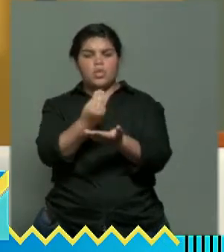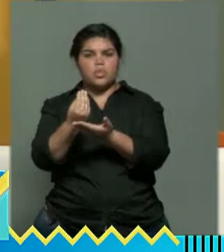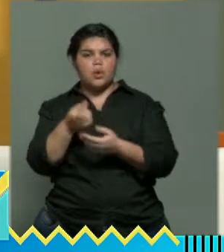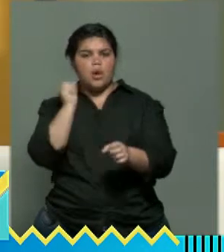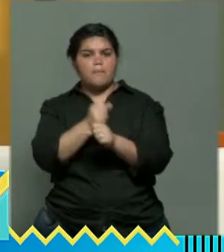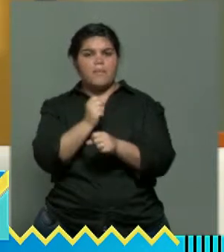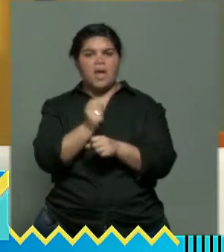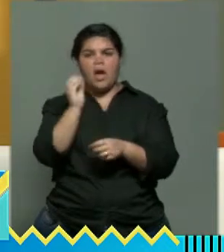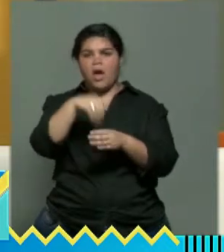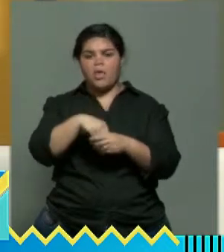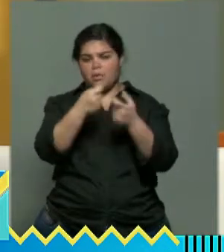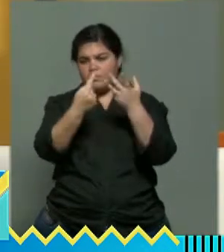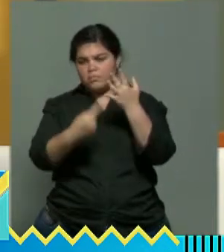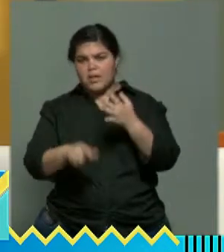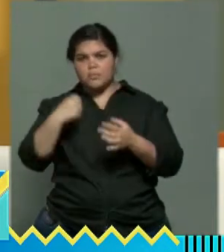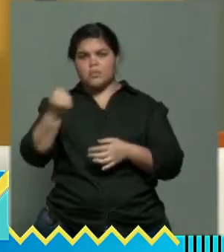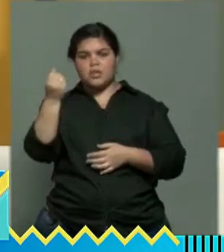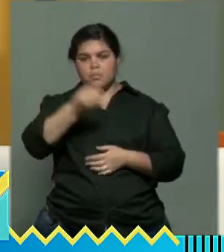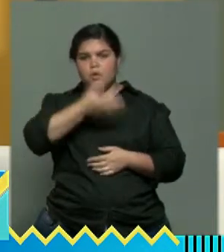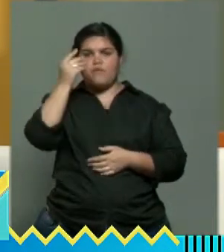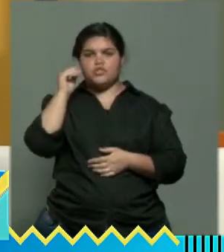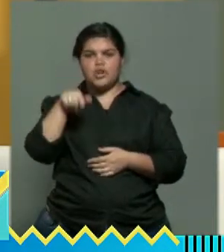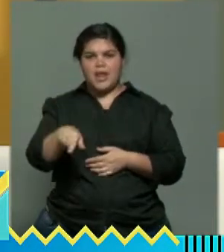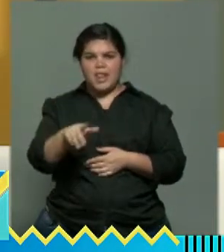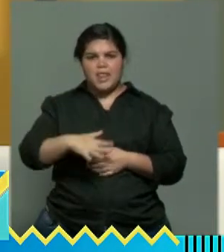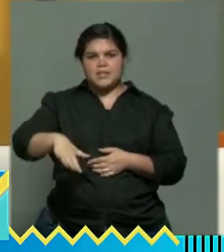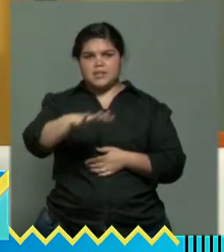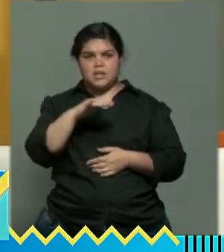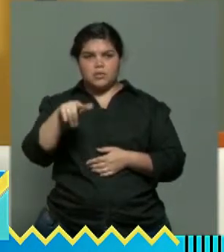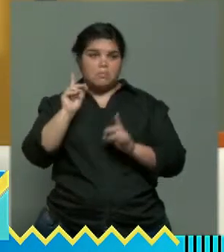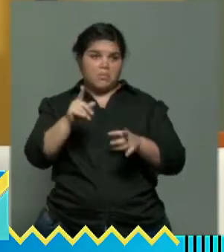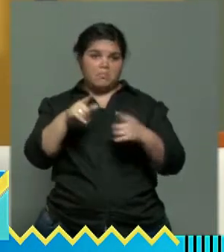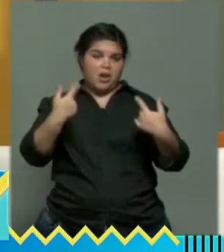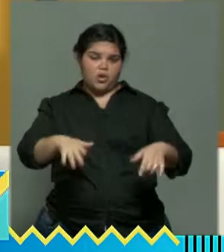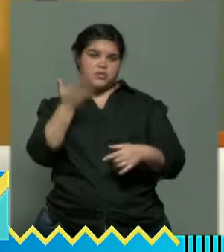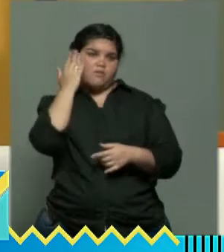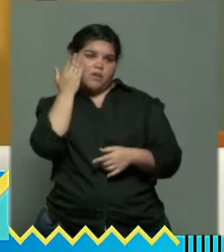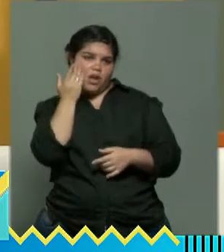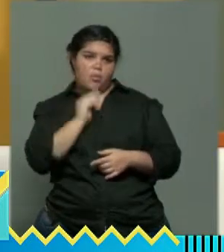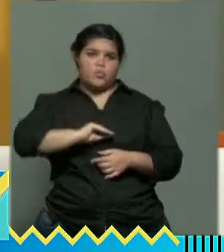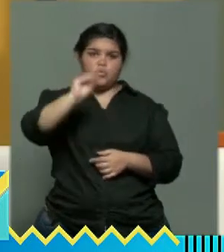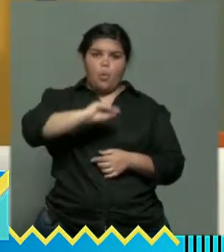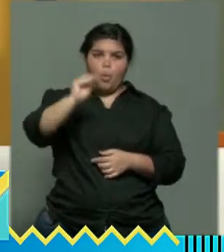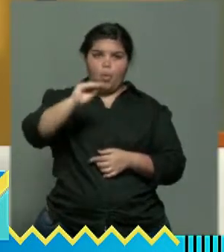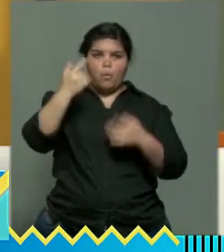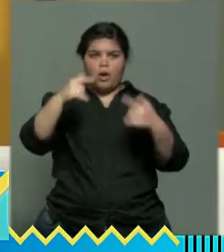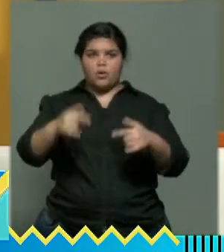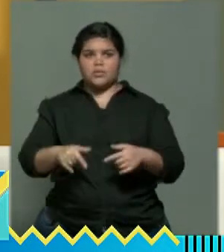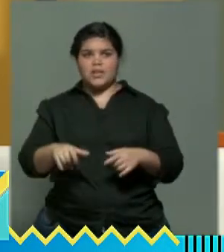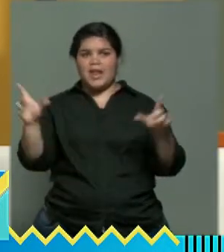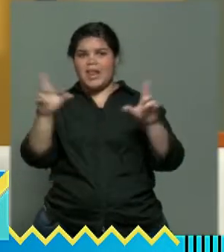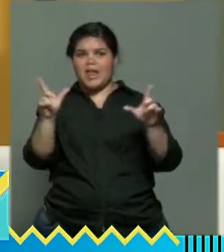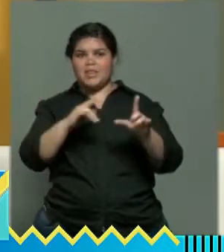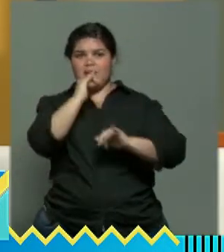profesionalizar el sector. Simplemente con la dirigencia que escribe cositas en Facebook y dice 4 cositas en la televisión, no alcanza.